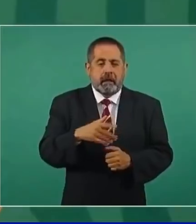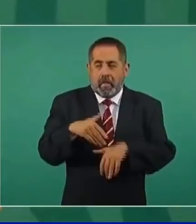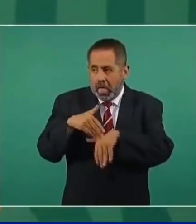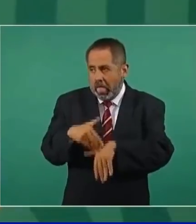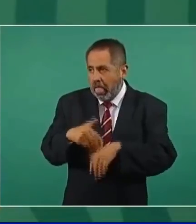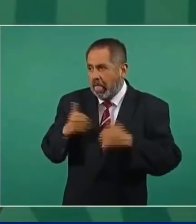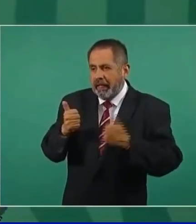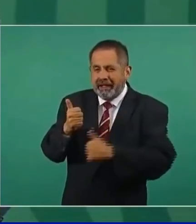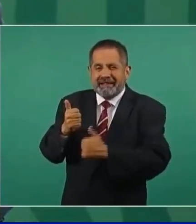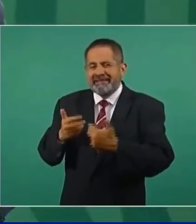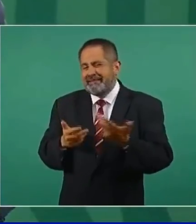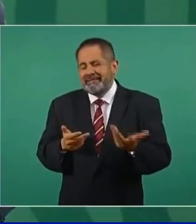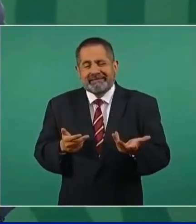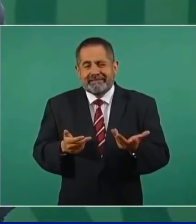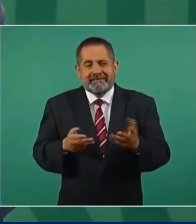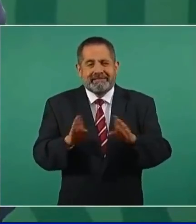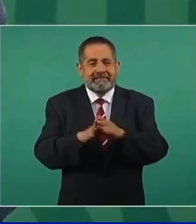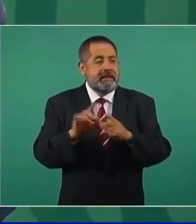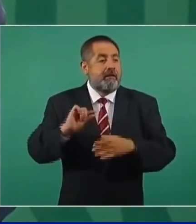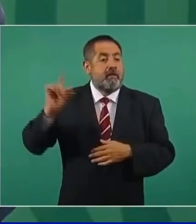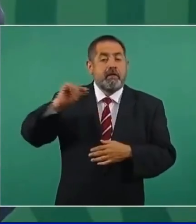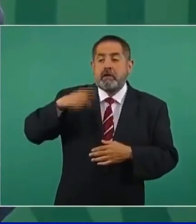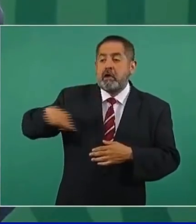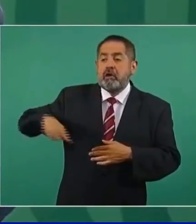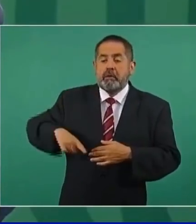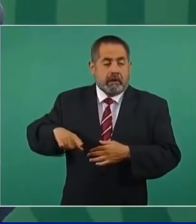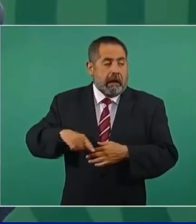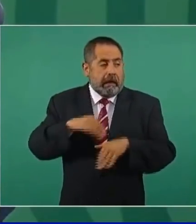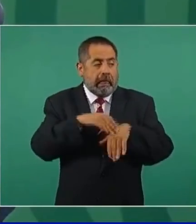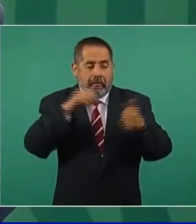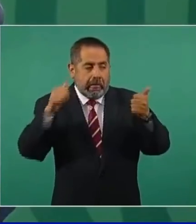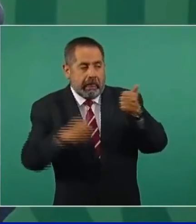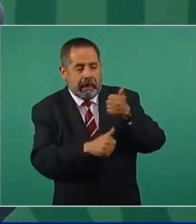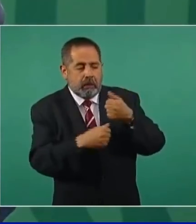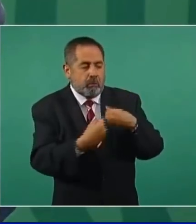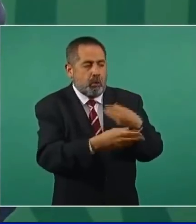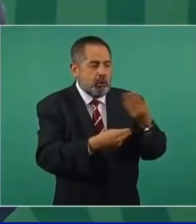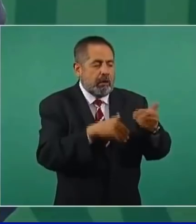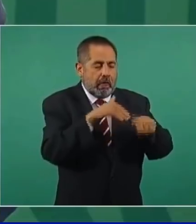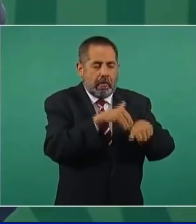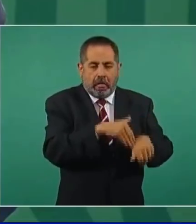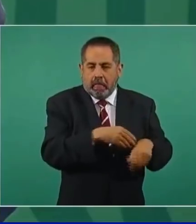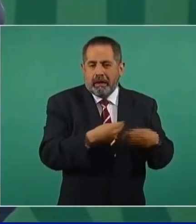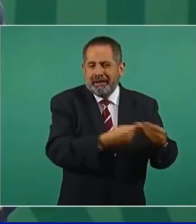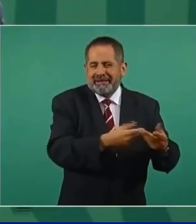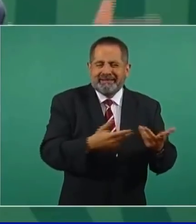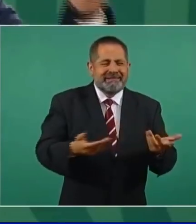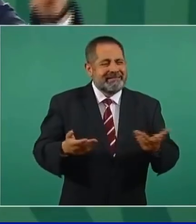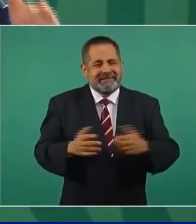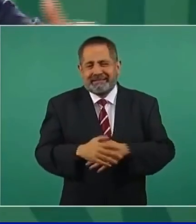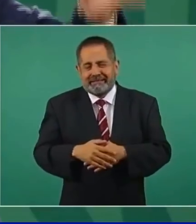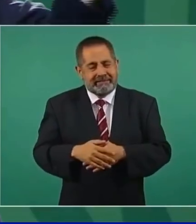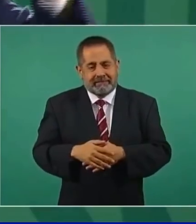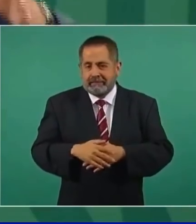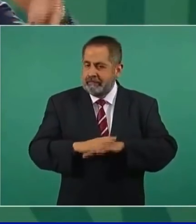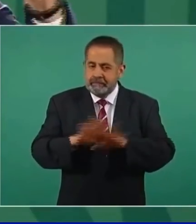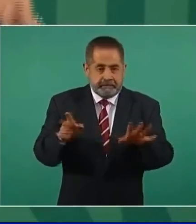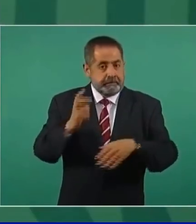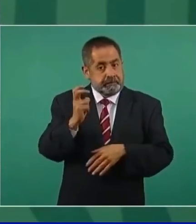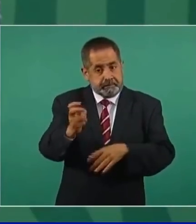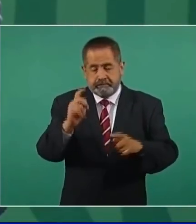servilismo de servidores públicos, de funcionarios públicos. Pero todo esto está